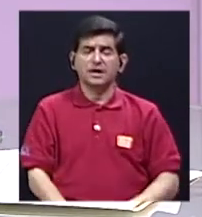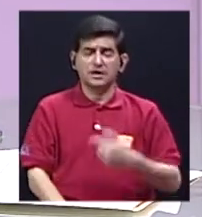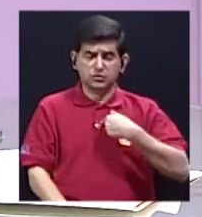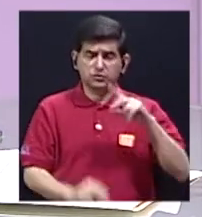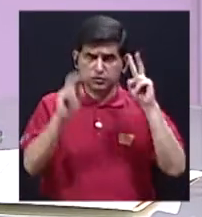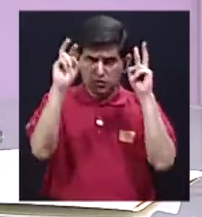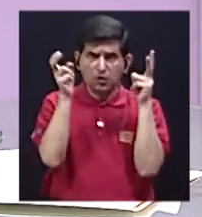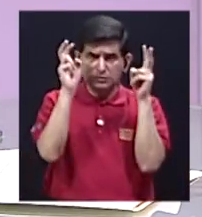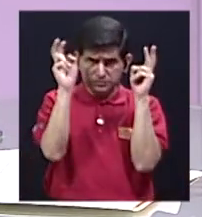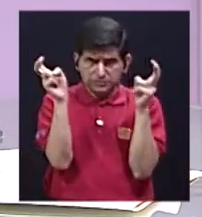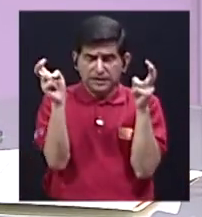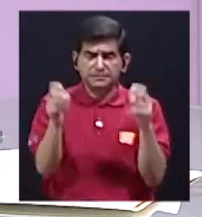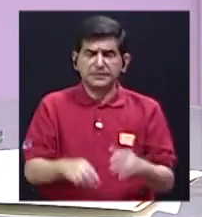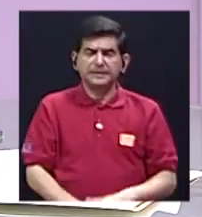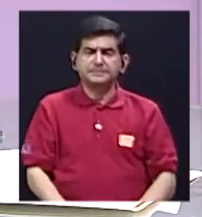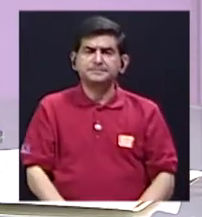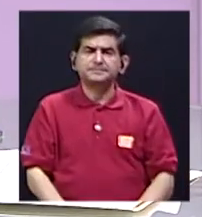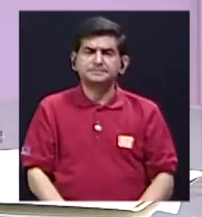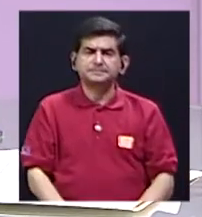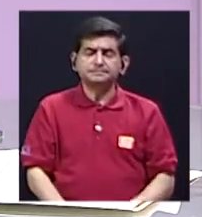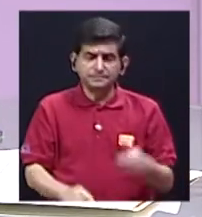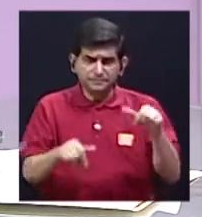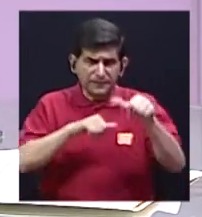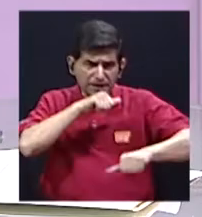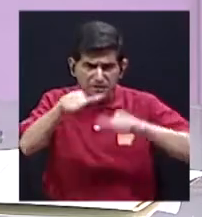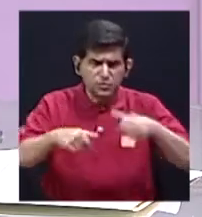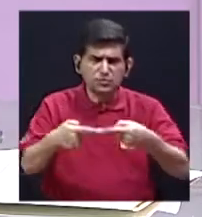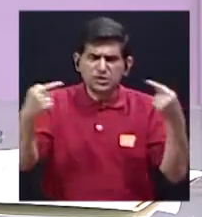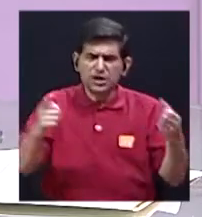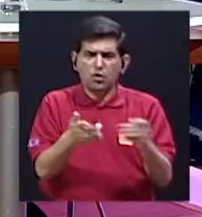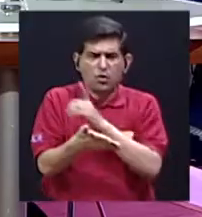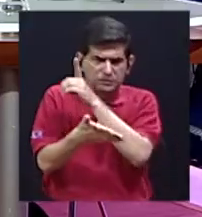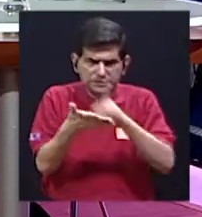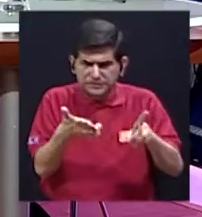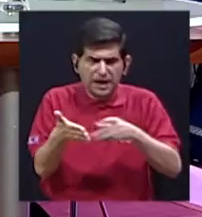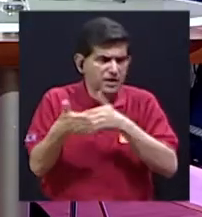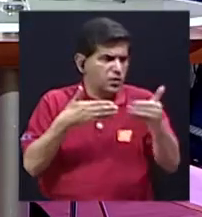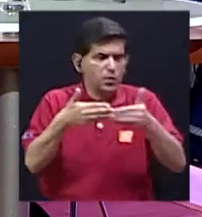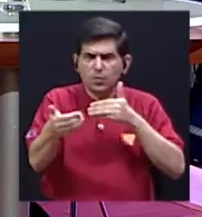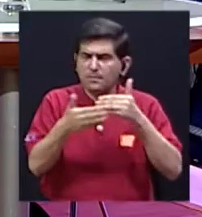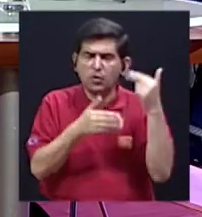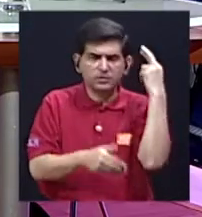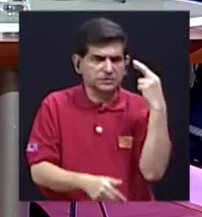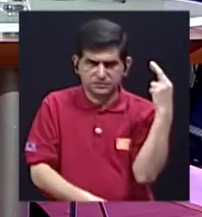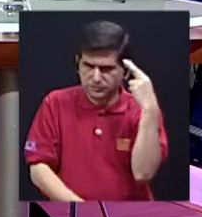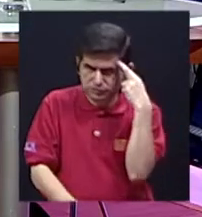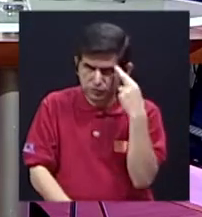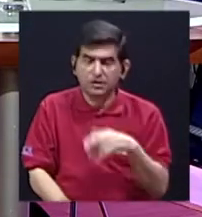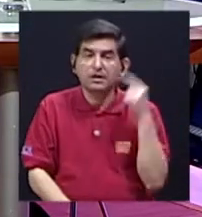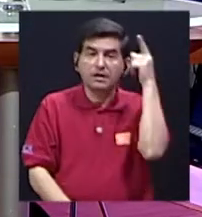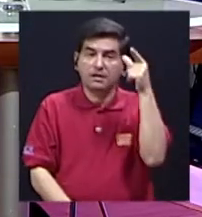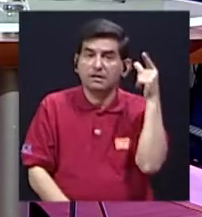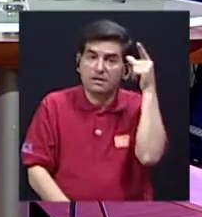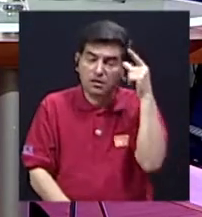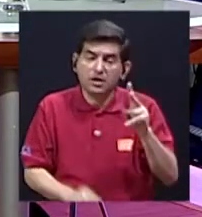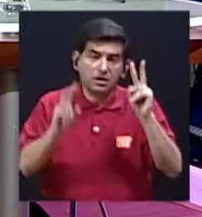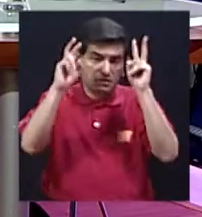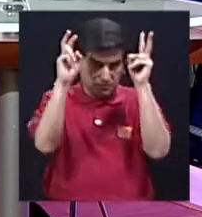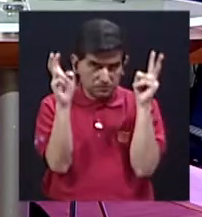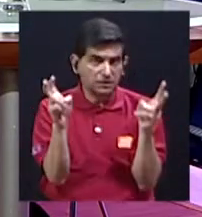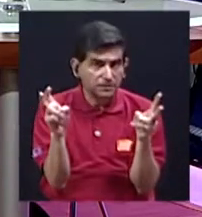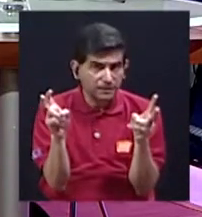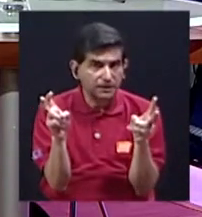mis temas es combatir la discriminación por cualquier razón y evidentemente crema